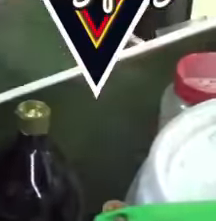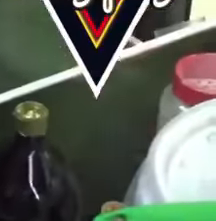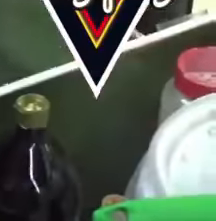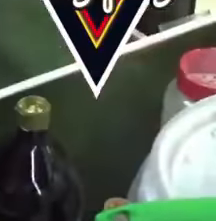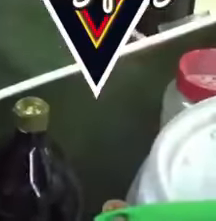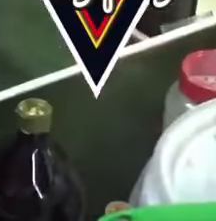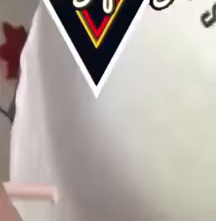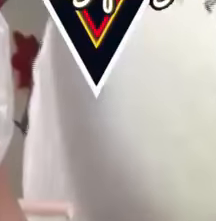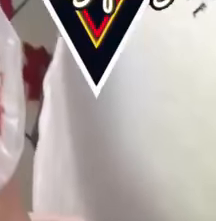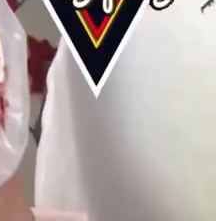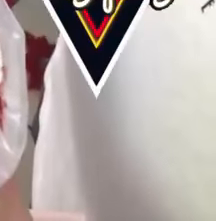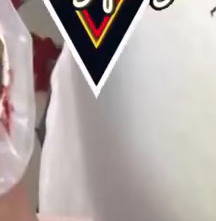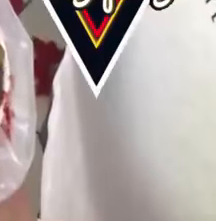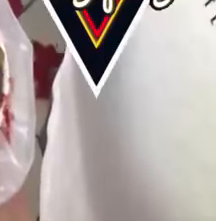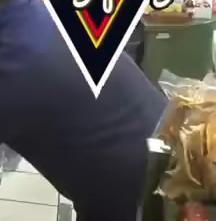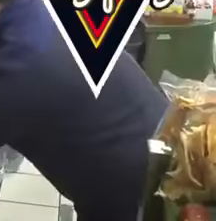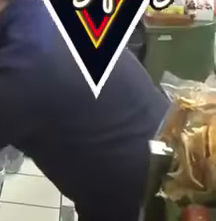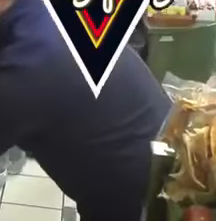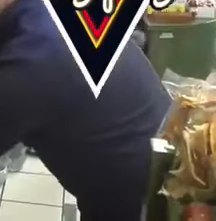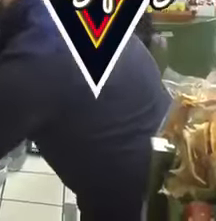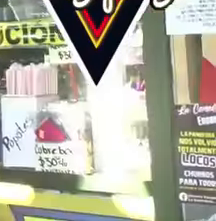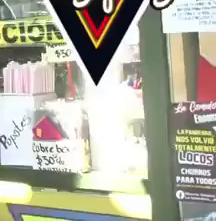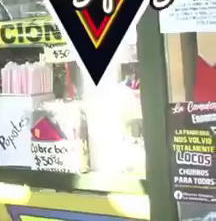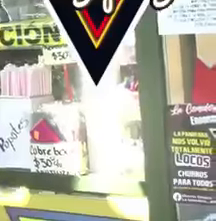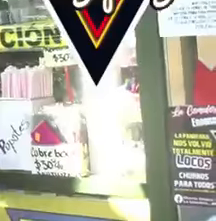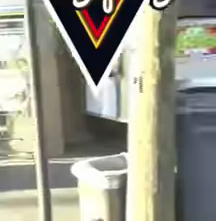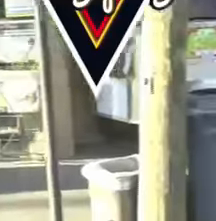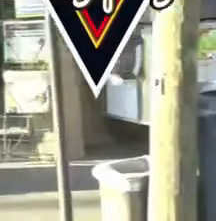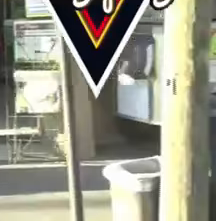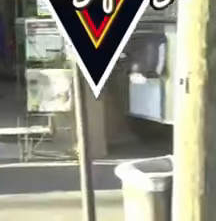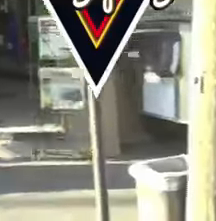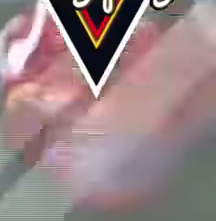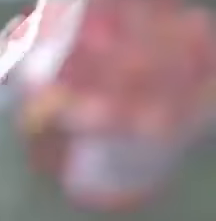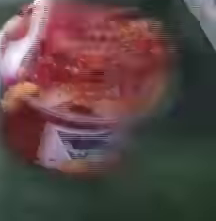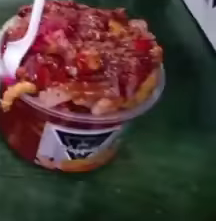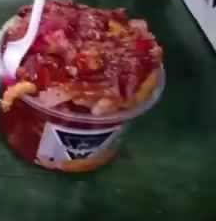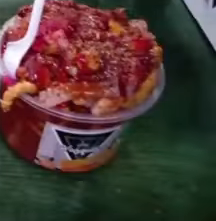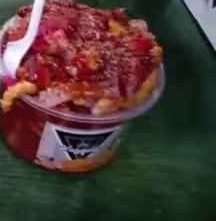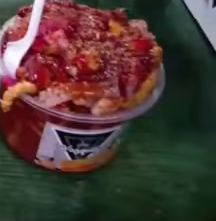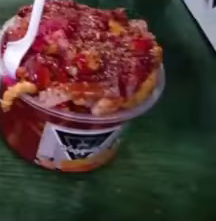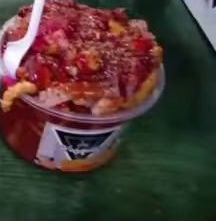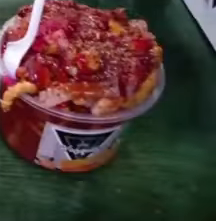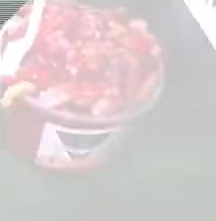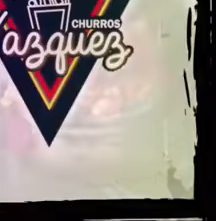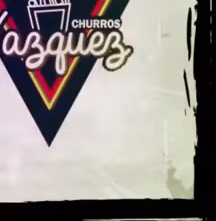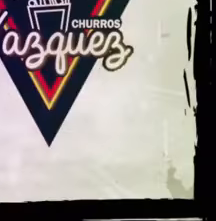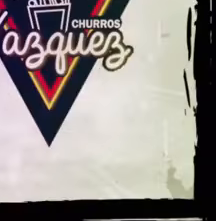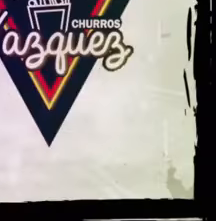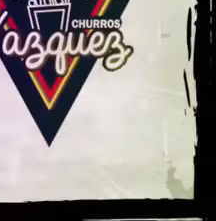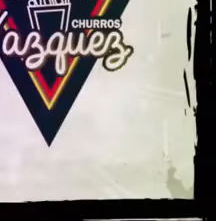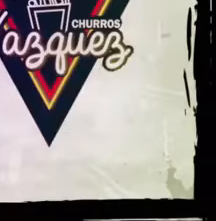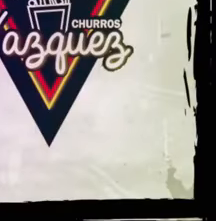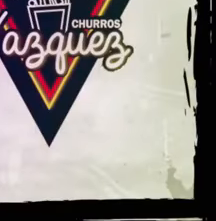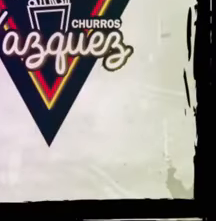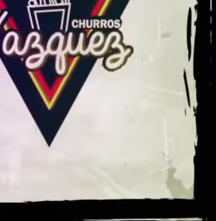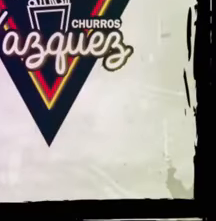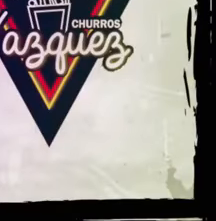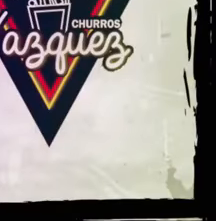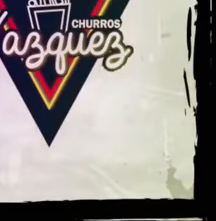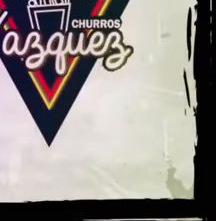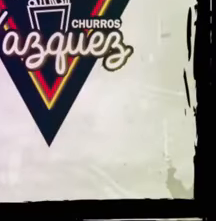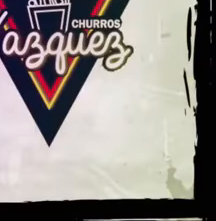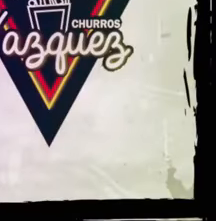en Macro Plaza del Mar, al lado de Applebee's y enfrente de Cinépolis. Churros Vázquez, con las mejores